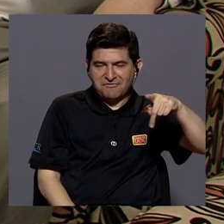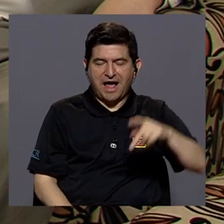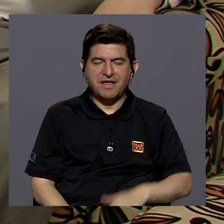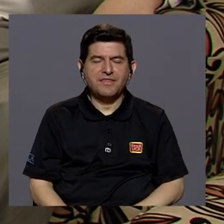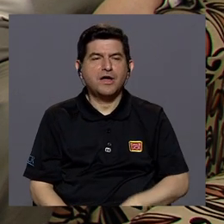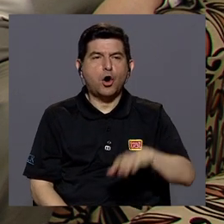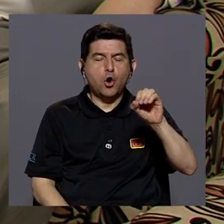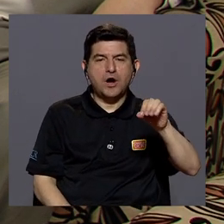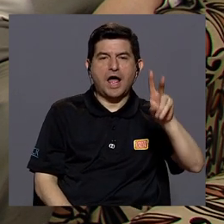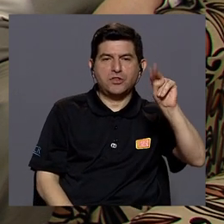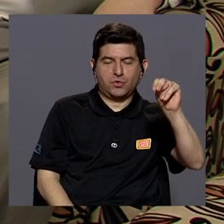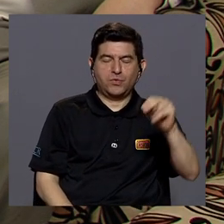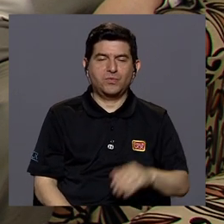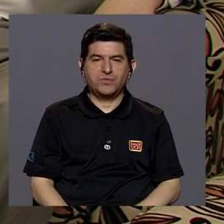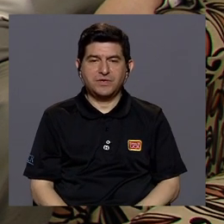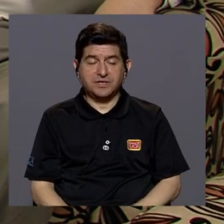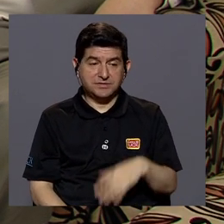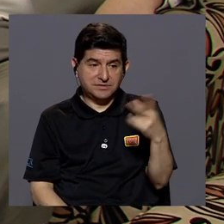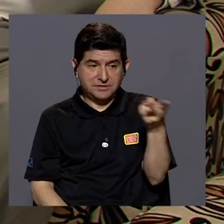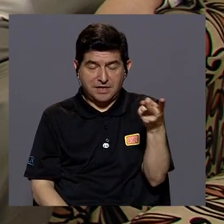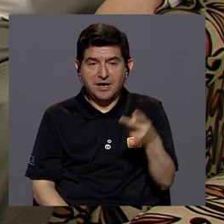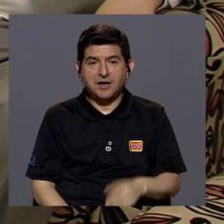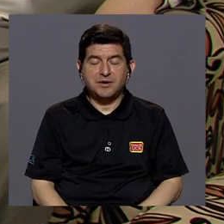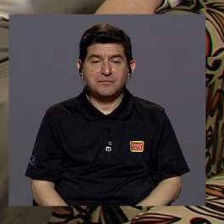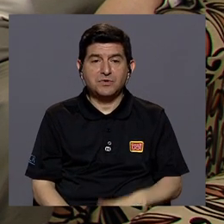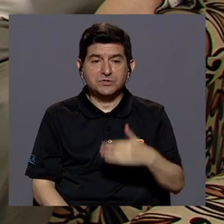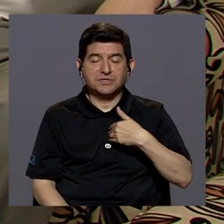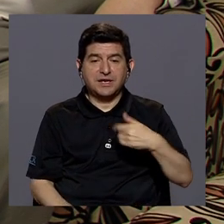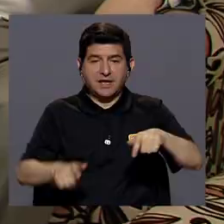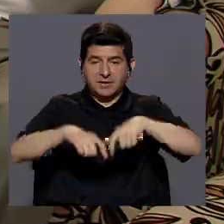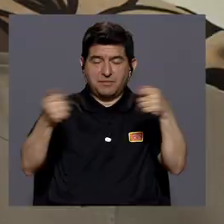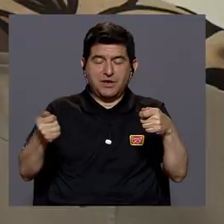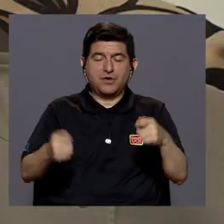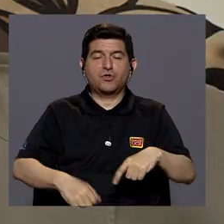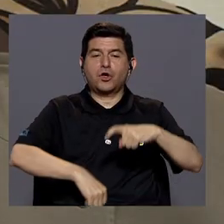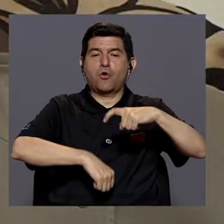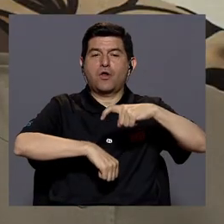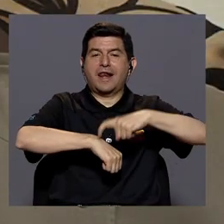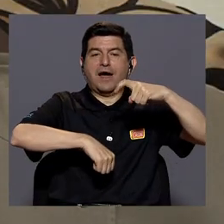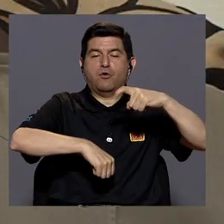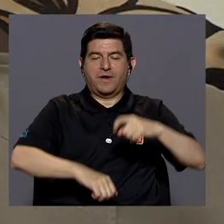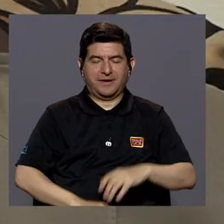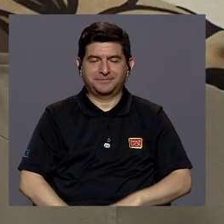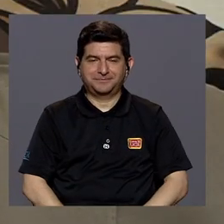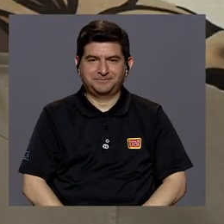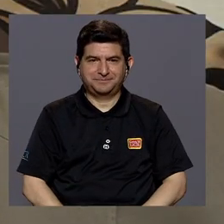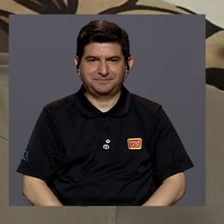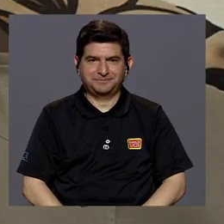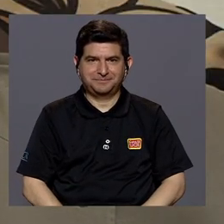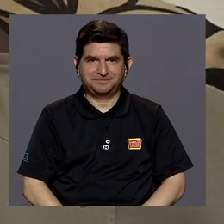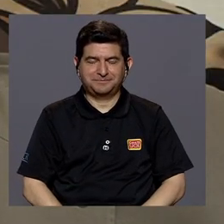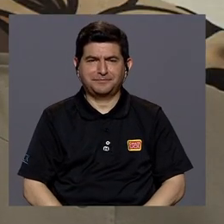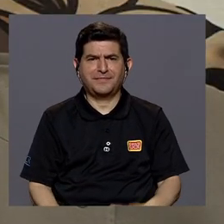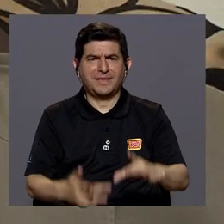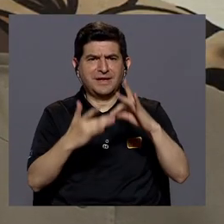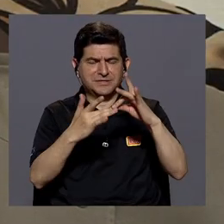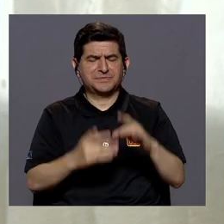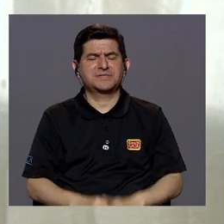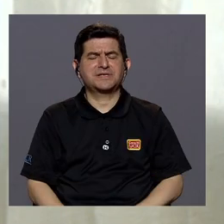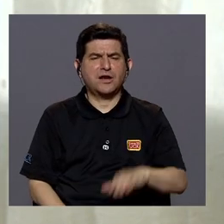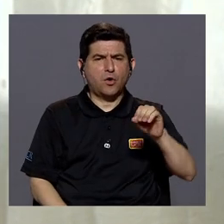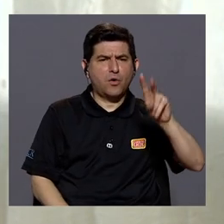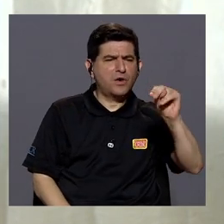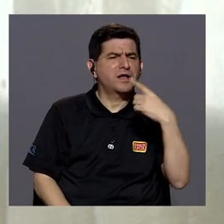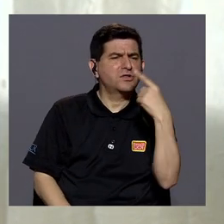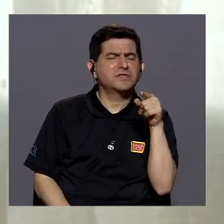Orlando Núñez tenían La Hora, en periódico La Hora. Y me dijeron, sobre todo Núñez me dice, ¿por qué no